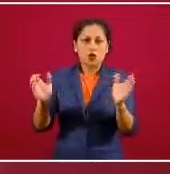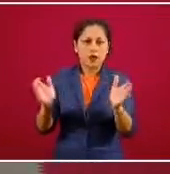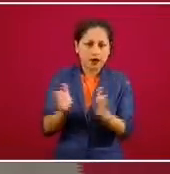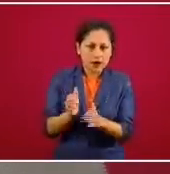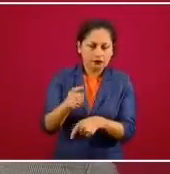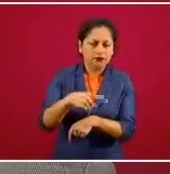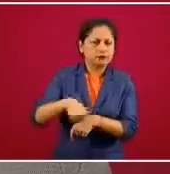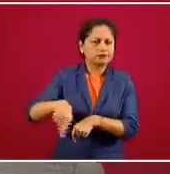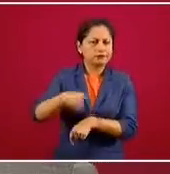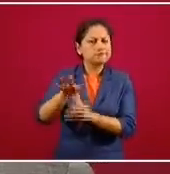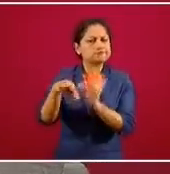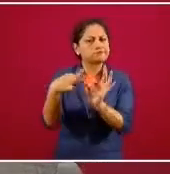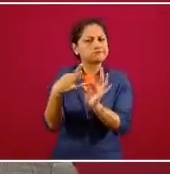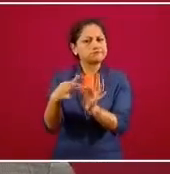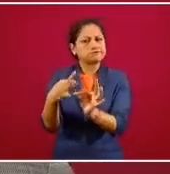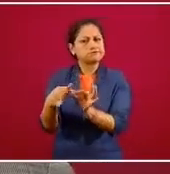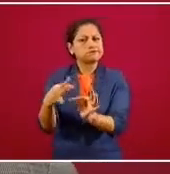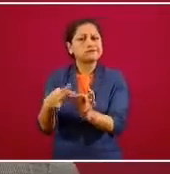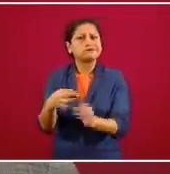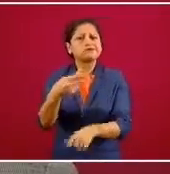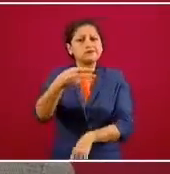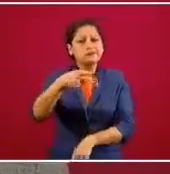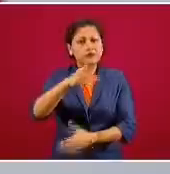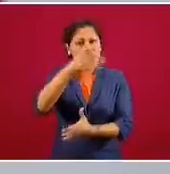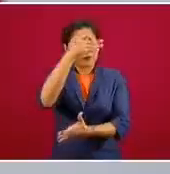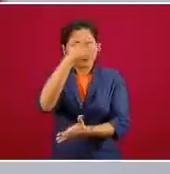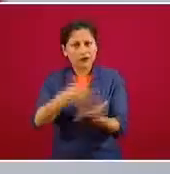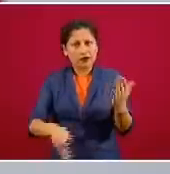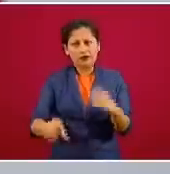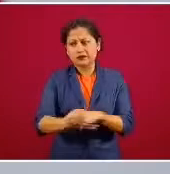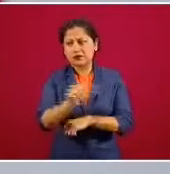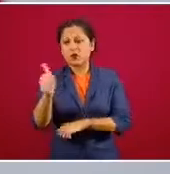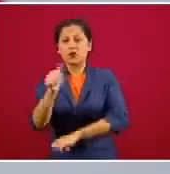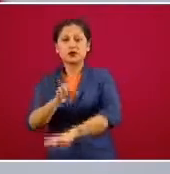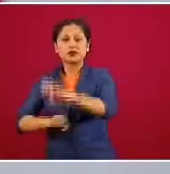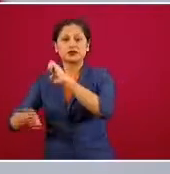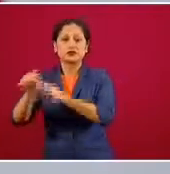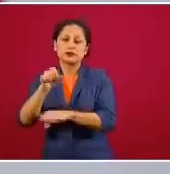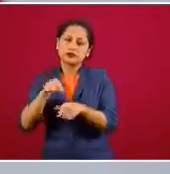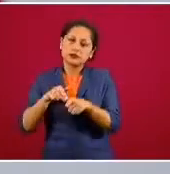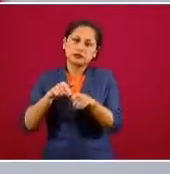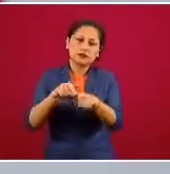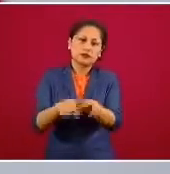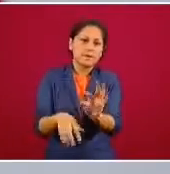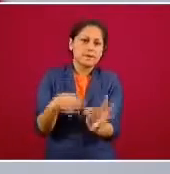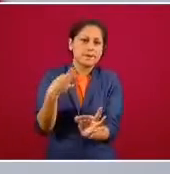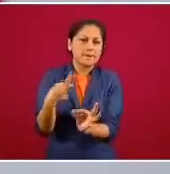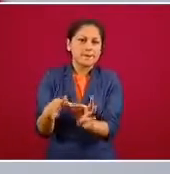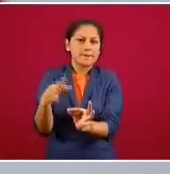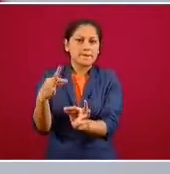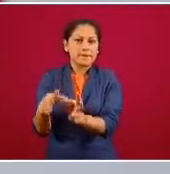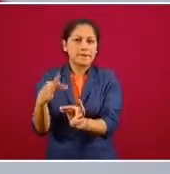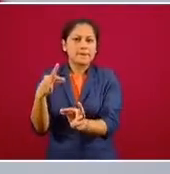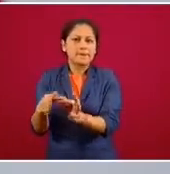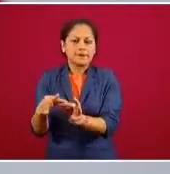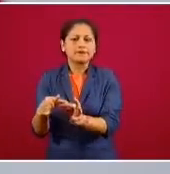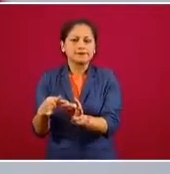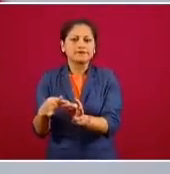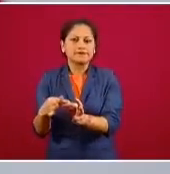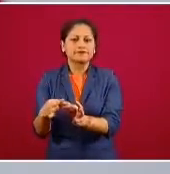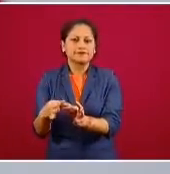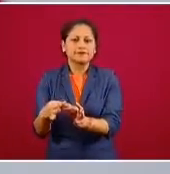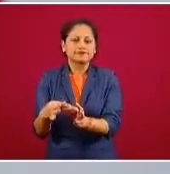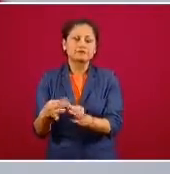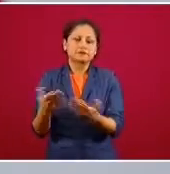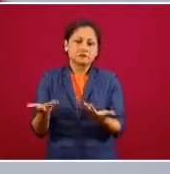la cooperación decidida de otras empresas, dado que la medida está orientada a la actividad laboral, para que